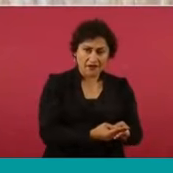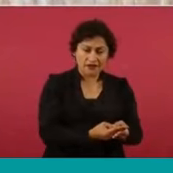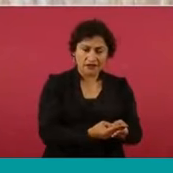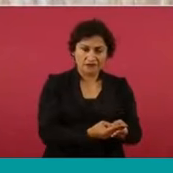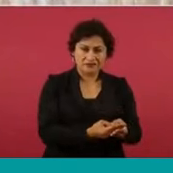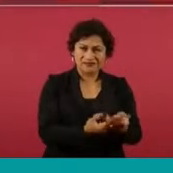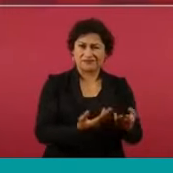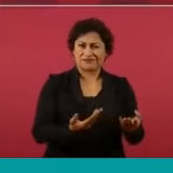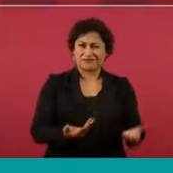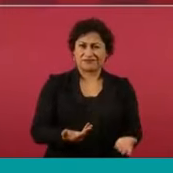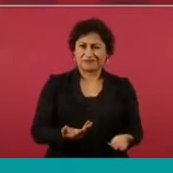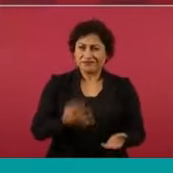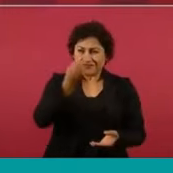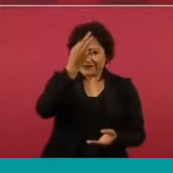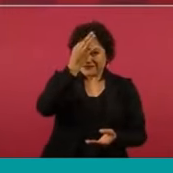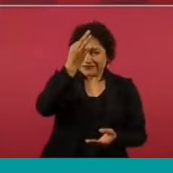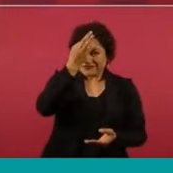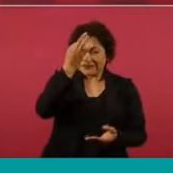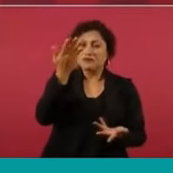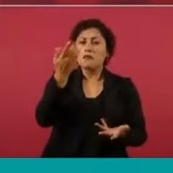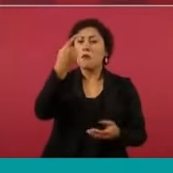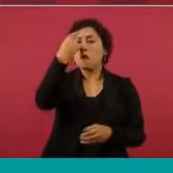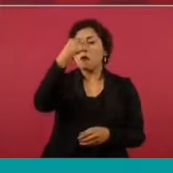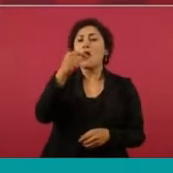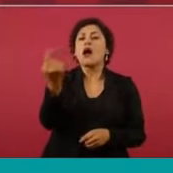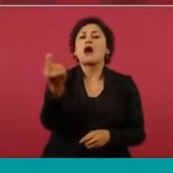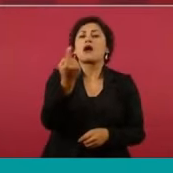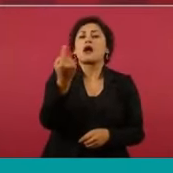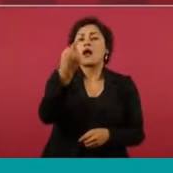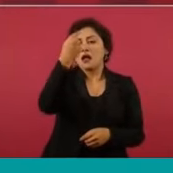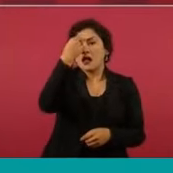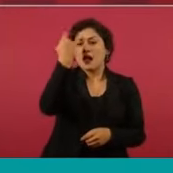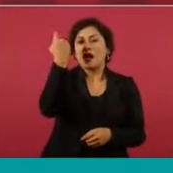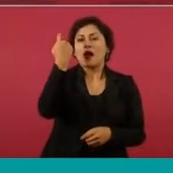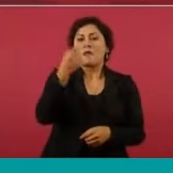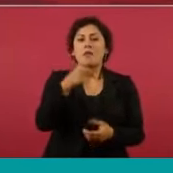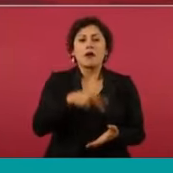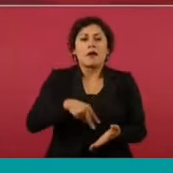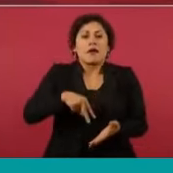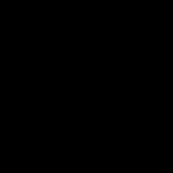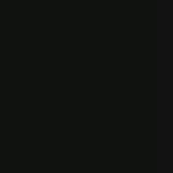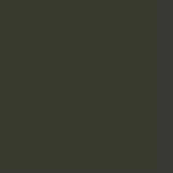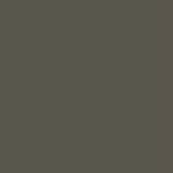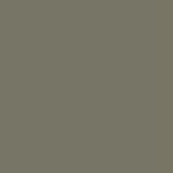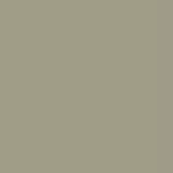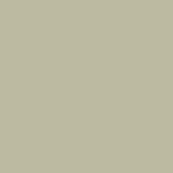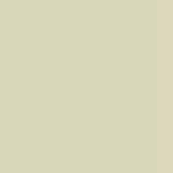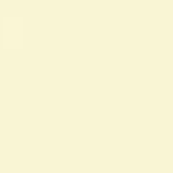legitimidad, para quedar bien con nuestros vecinos.